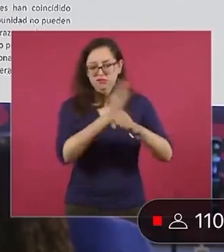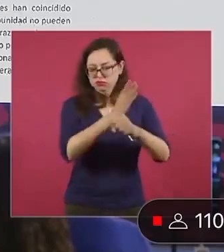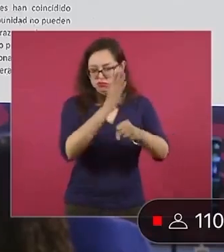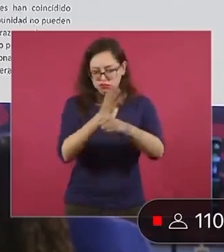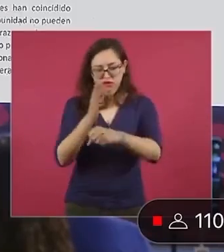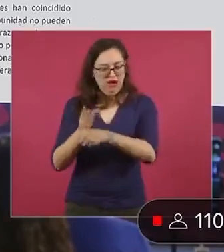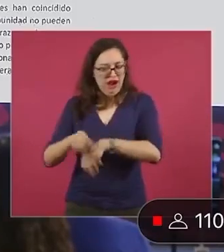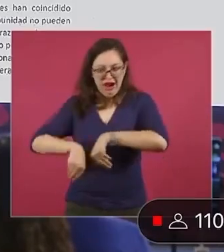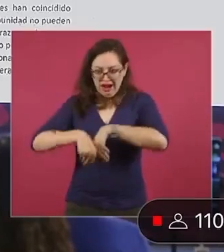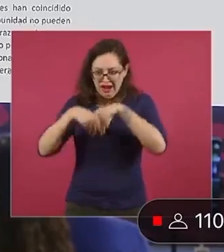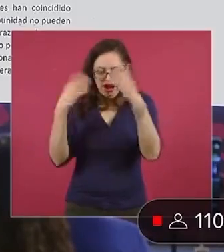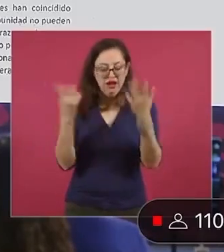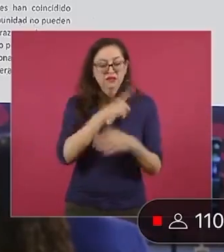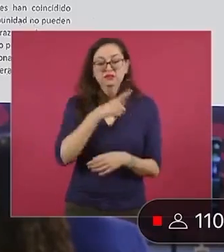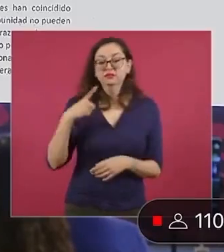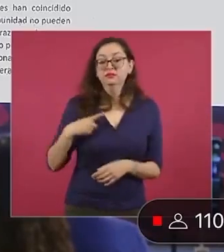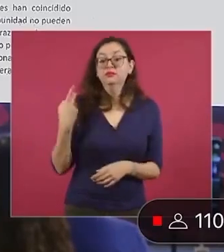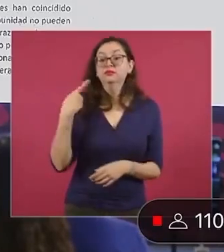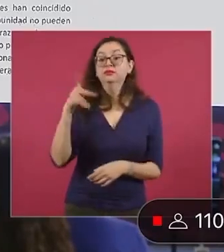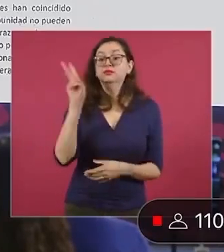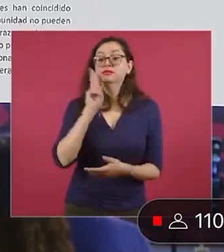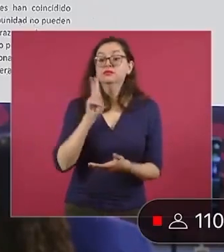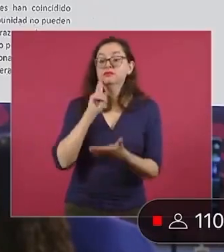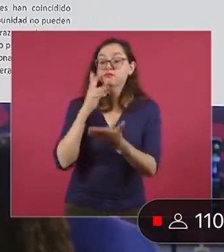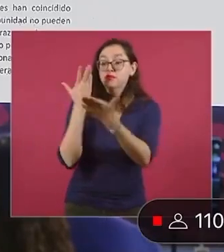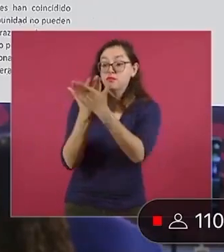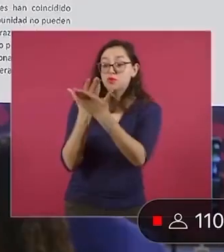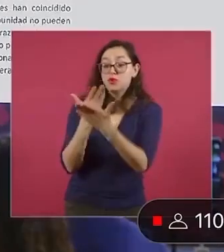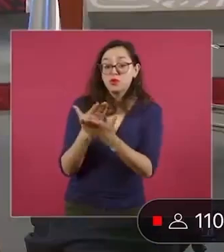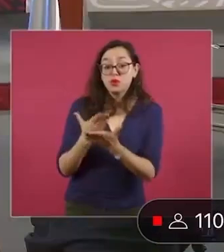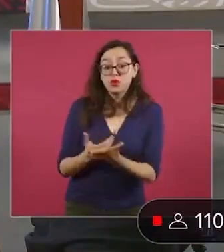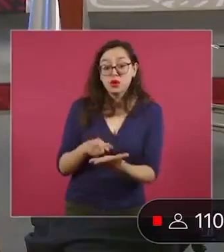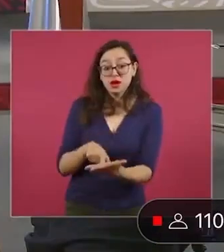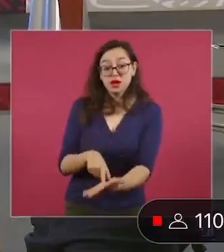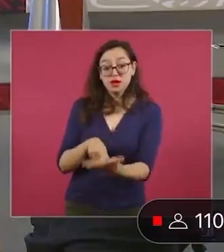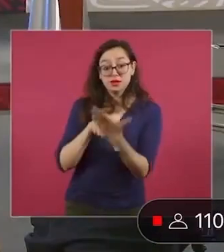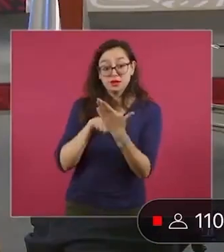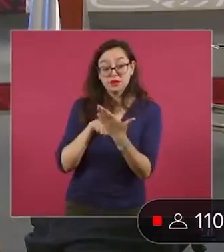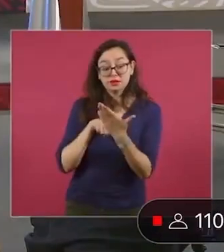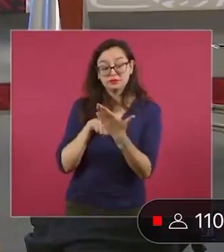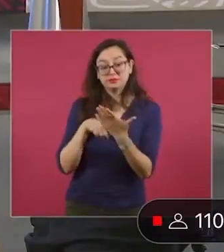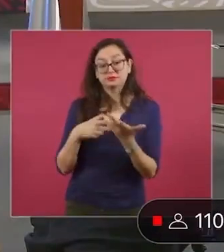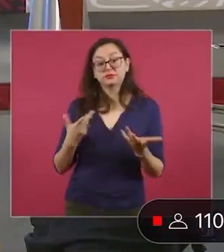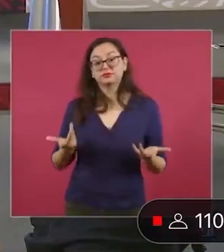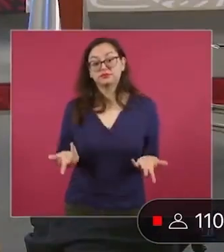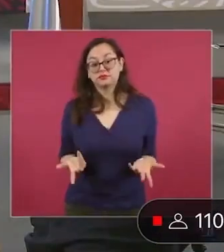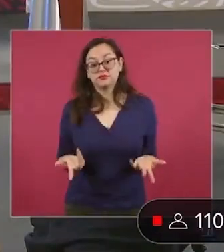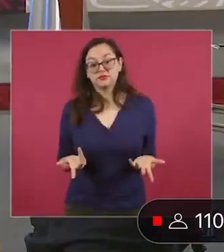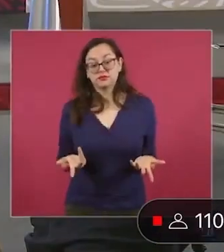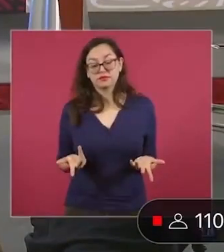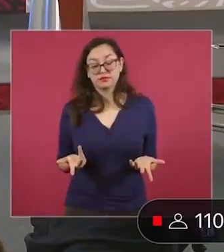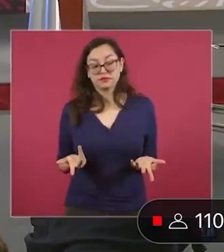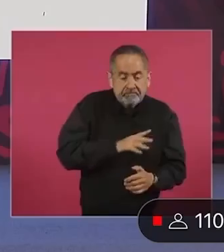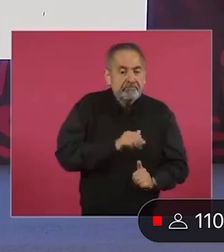no tolerar impunidad de nadie. Oye,